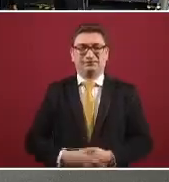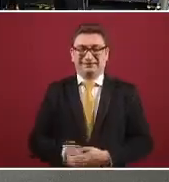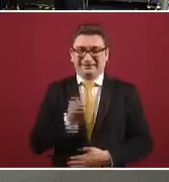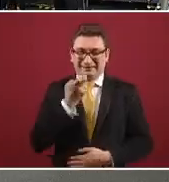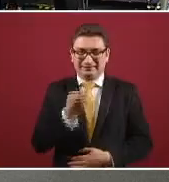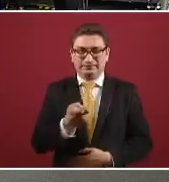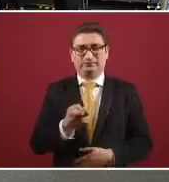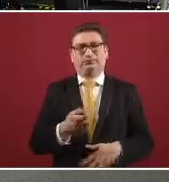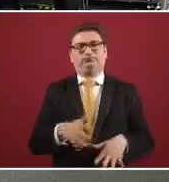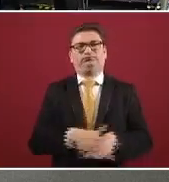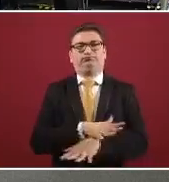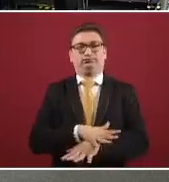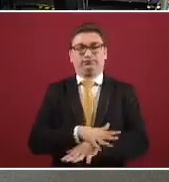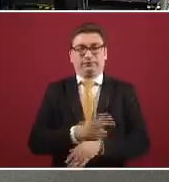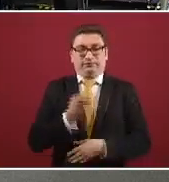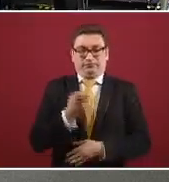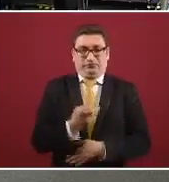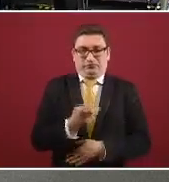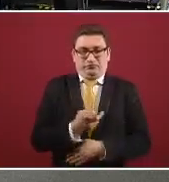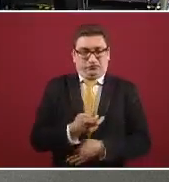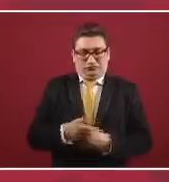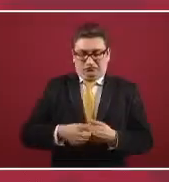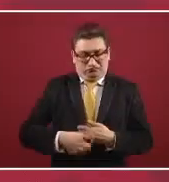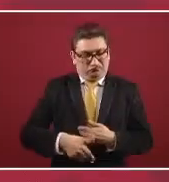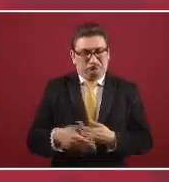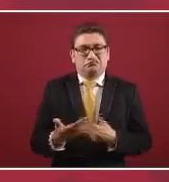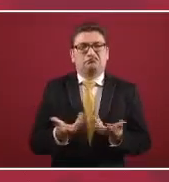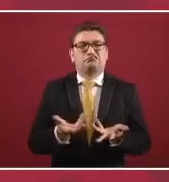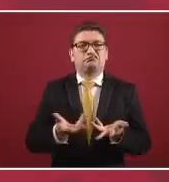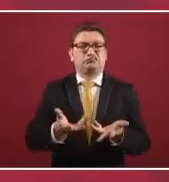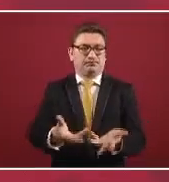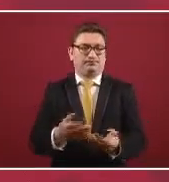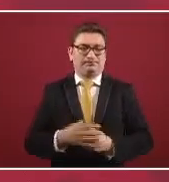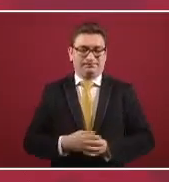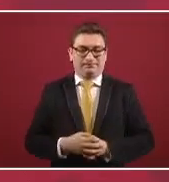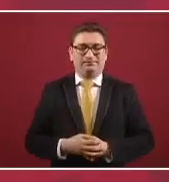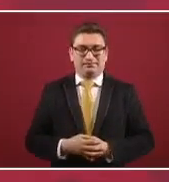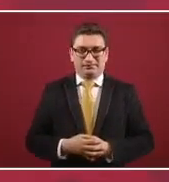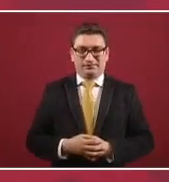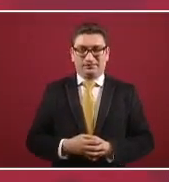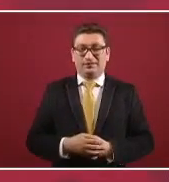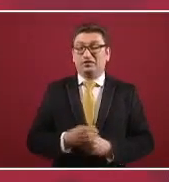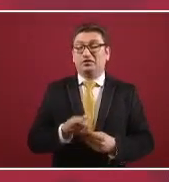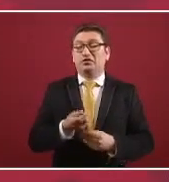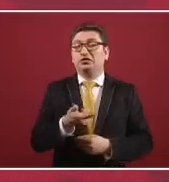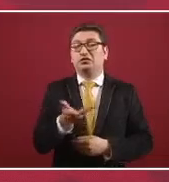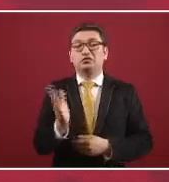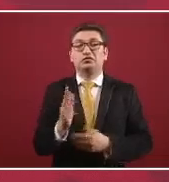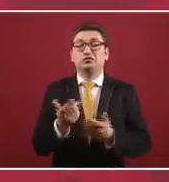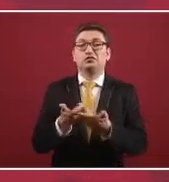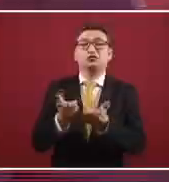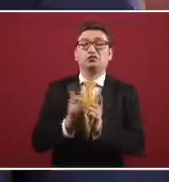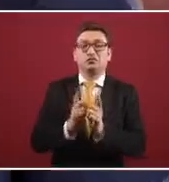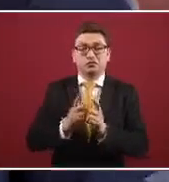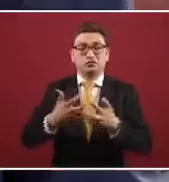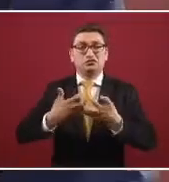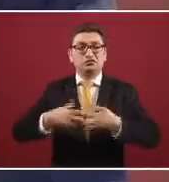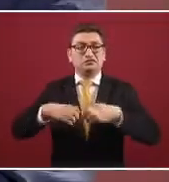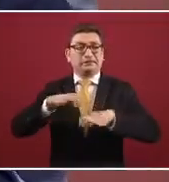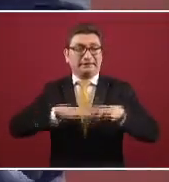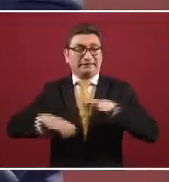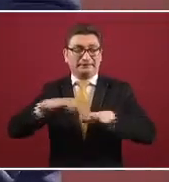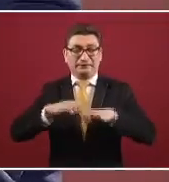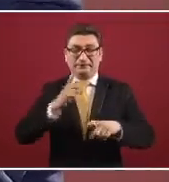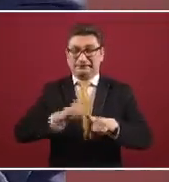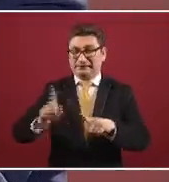Eso es lo que se está llevando a cabo. Afortunadamente, muchos empresarios están